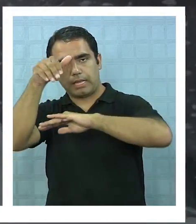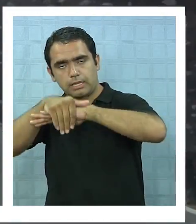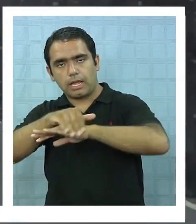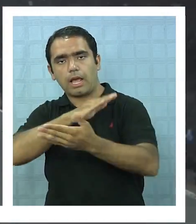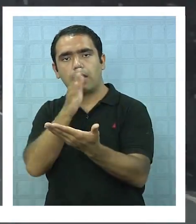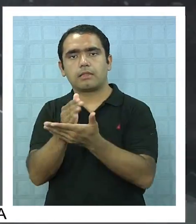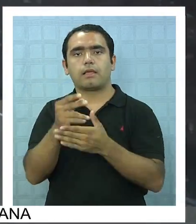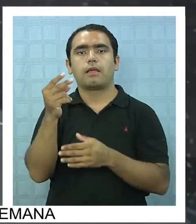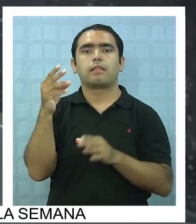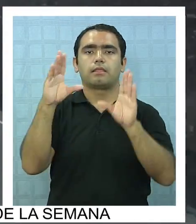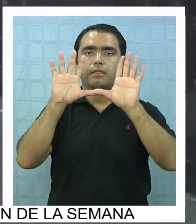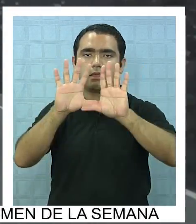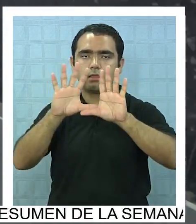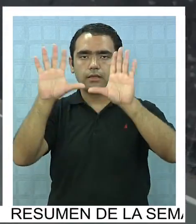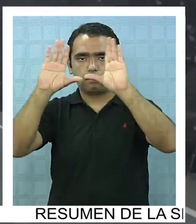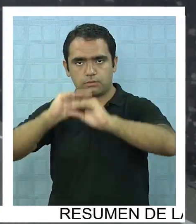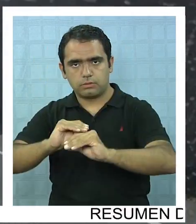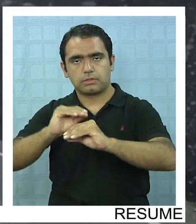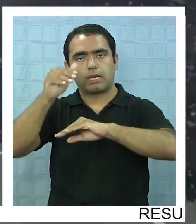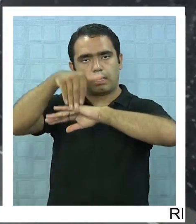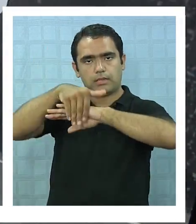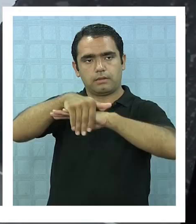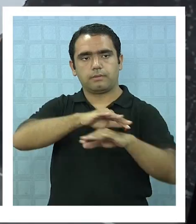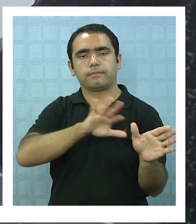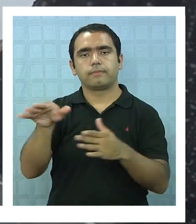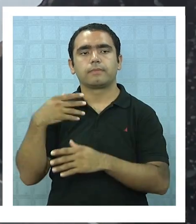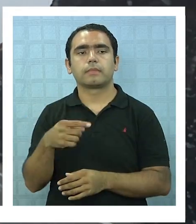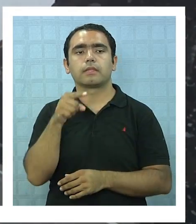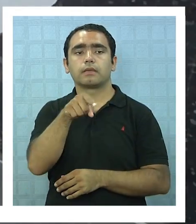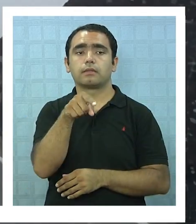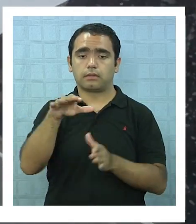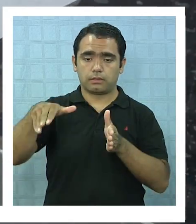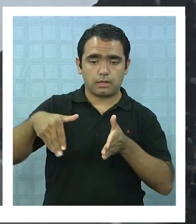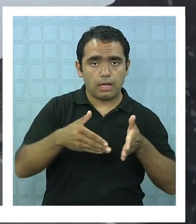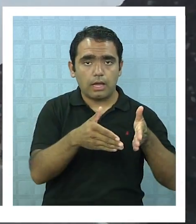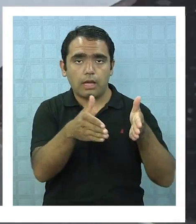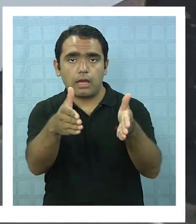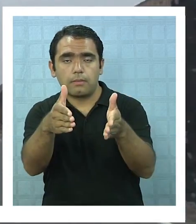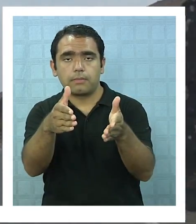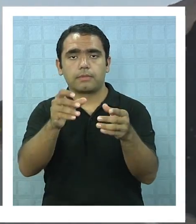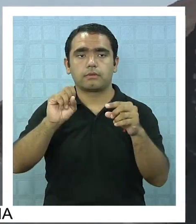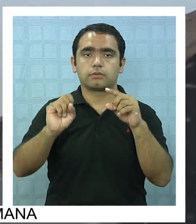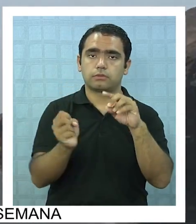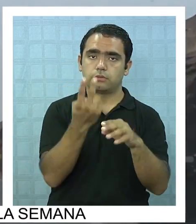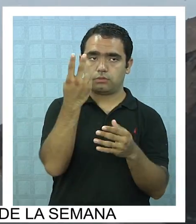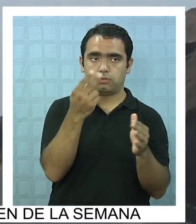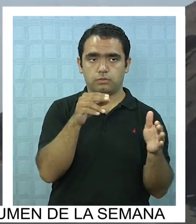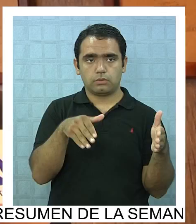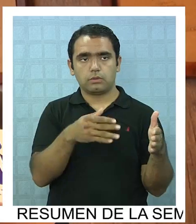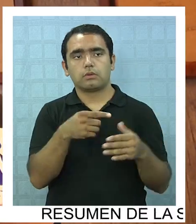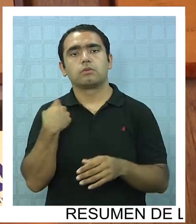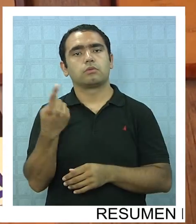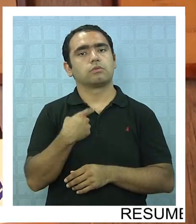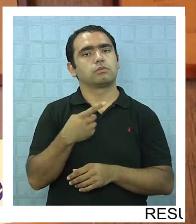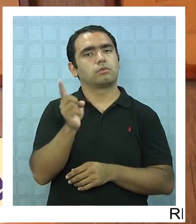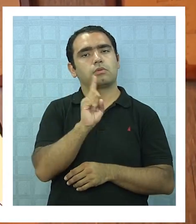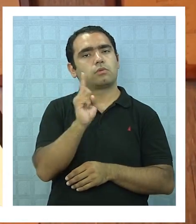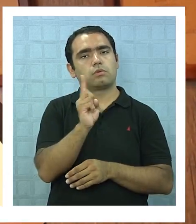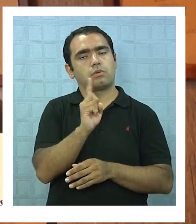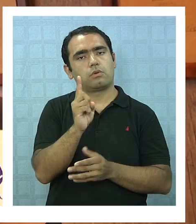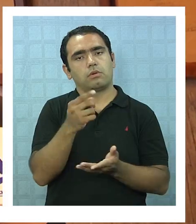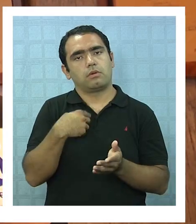22 horas por la tarde. Este camino alternativo o secundario en general está habilitado. Nosotros no lo